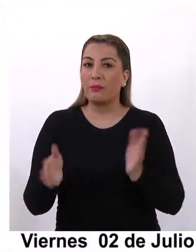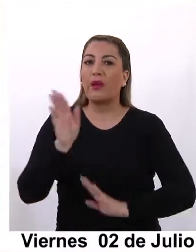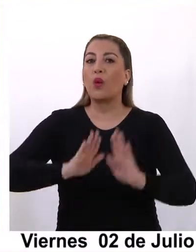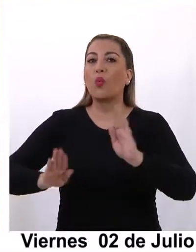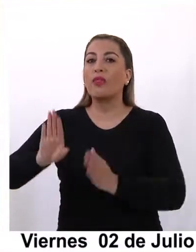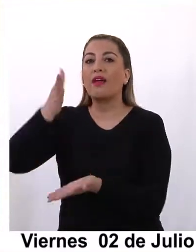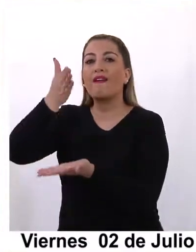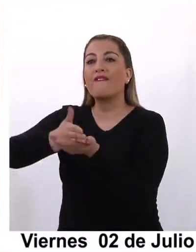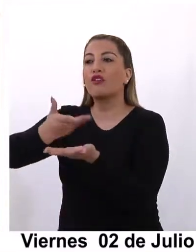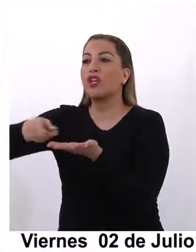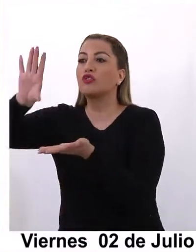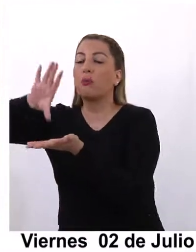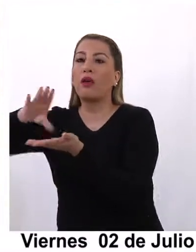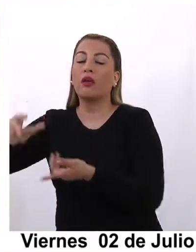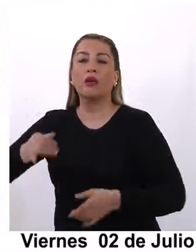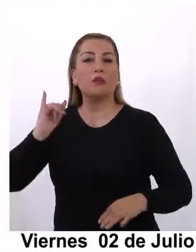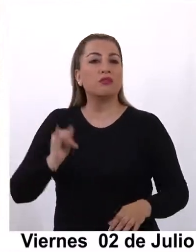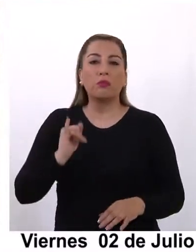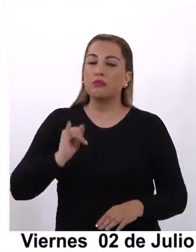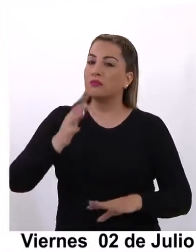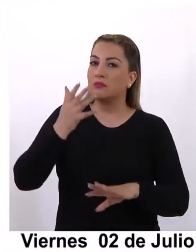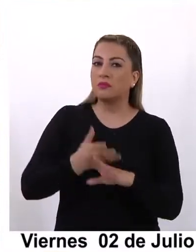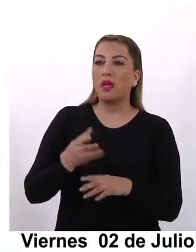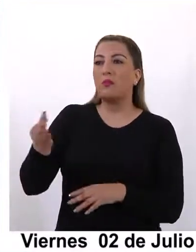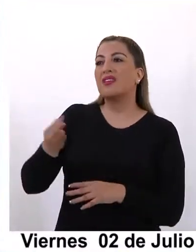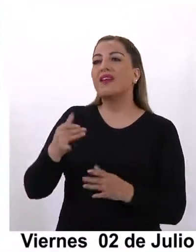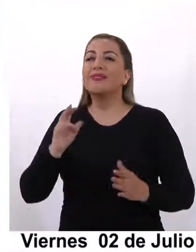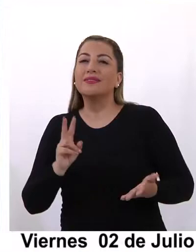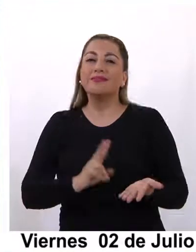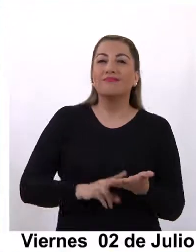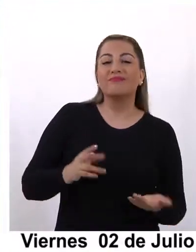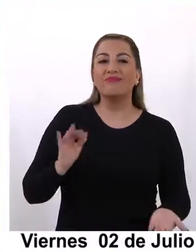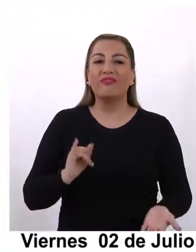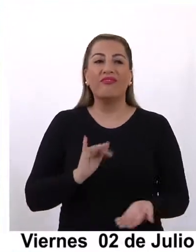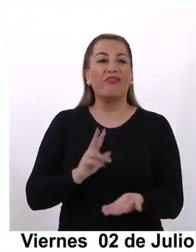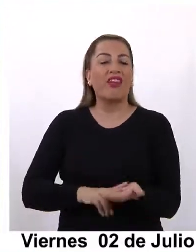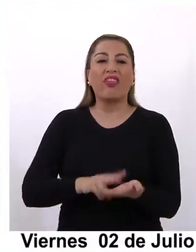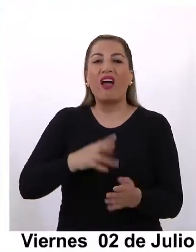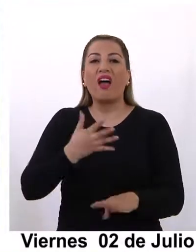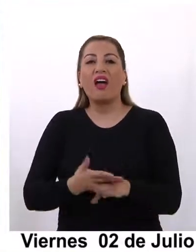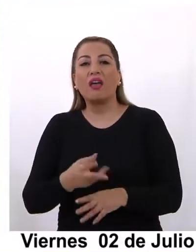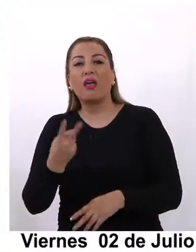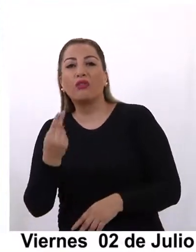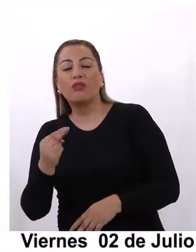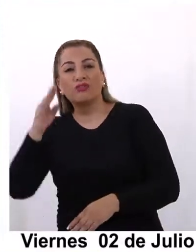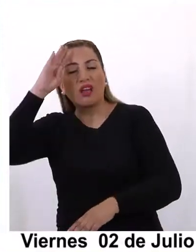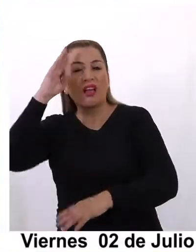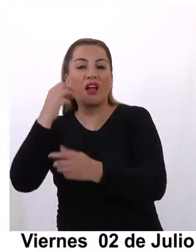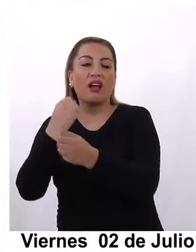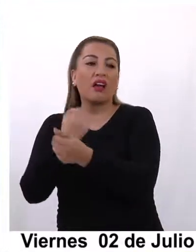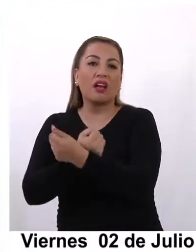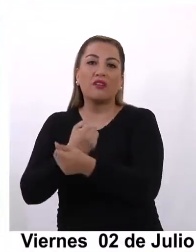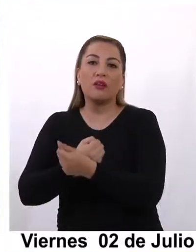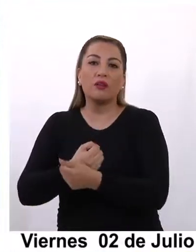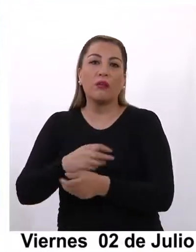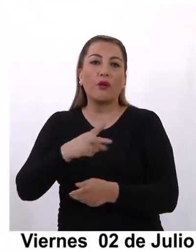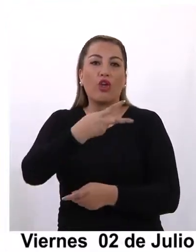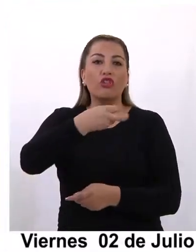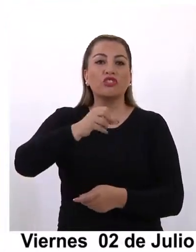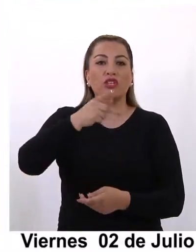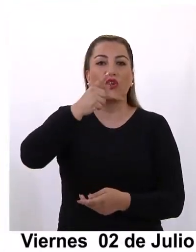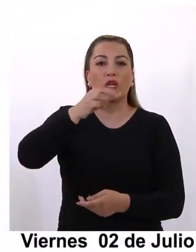resguardar la frontera, pero finalmente uno se encuentra con el que al final le dice, mira, no, si la verdad es que hay 10 carabineros, 12 carabineros para más de 200